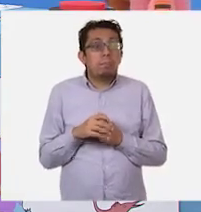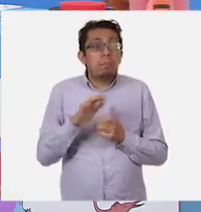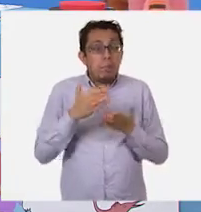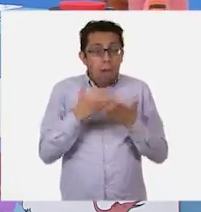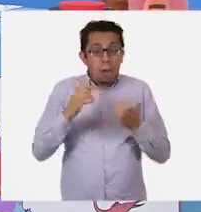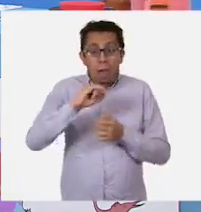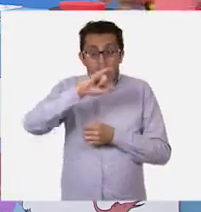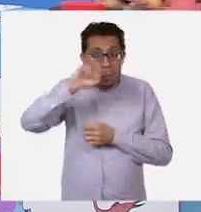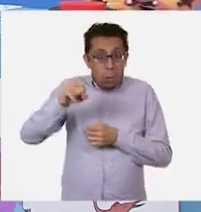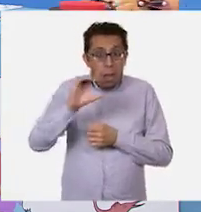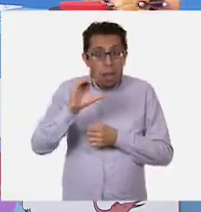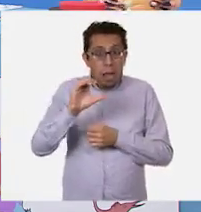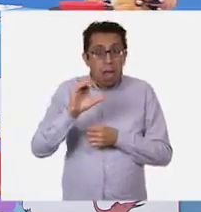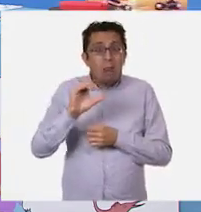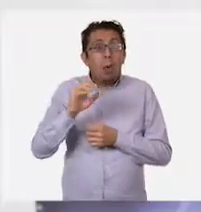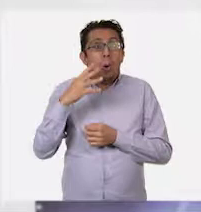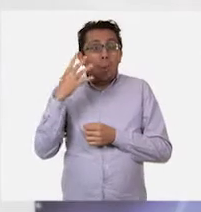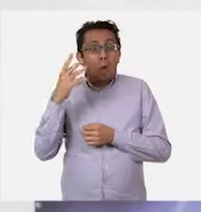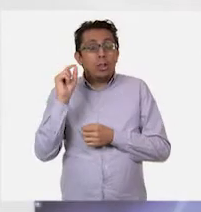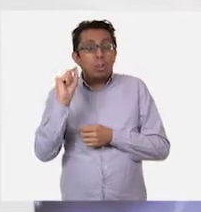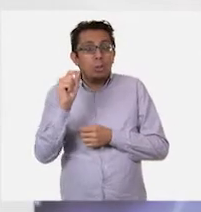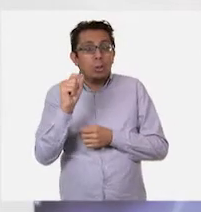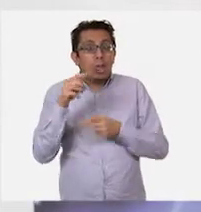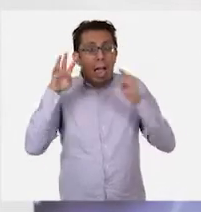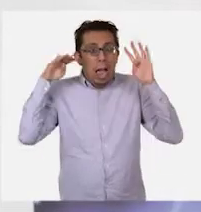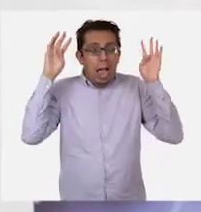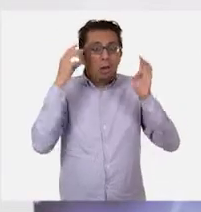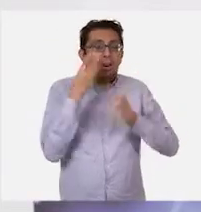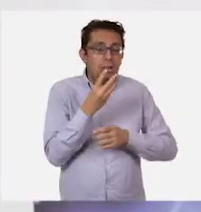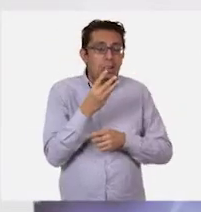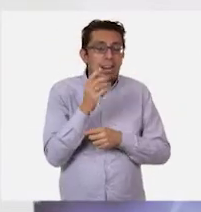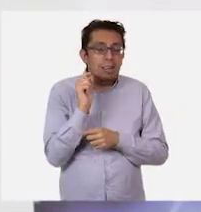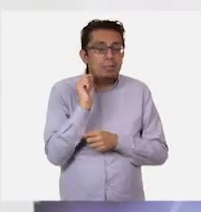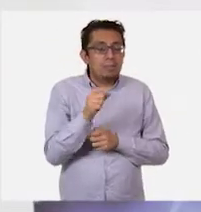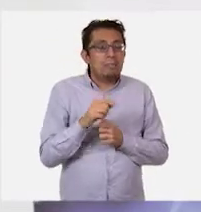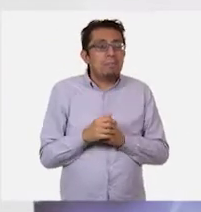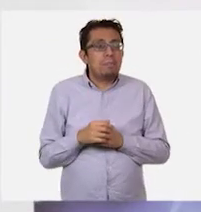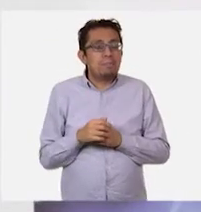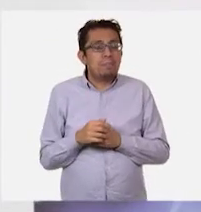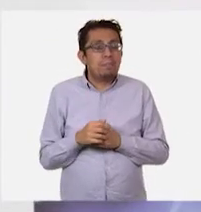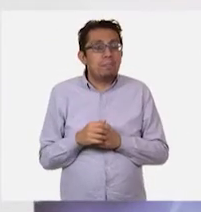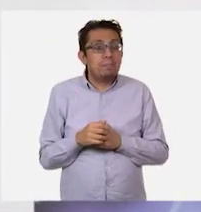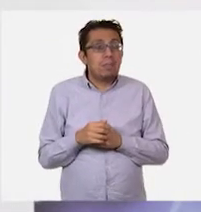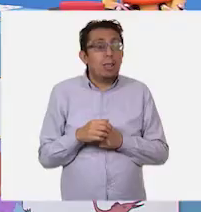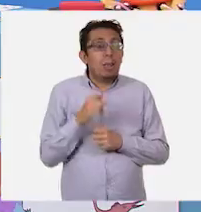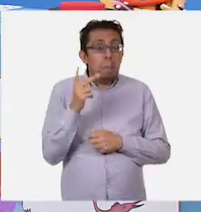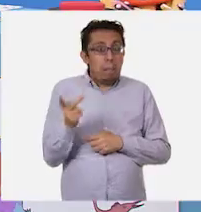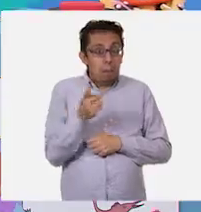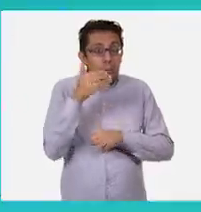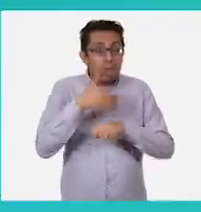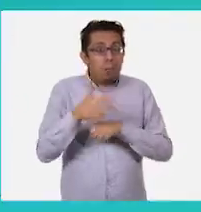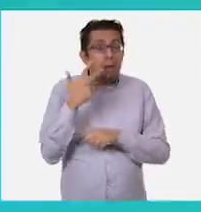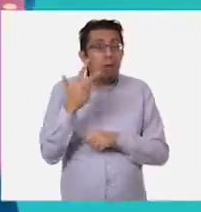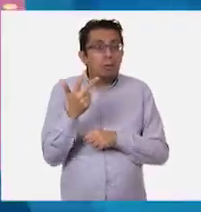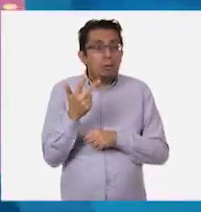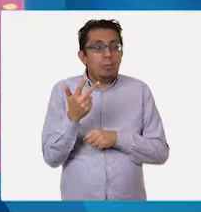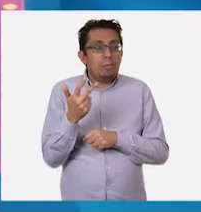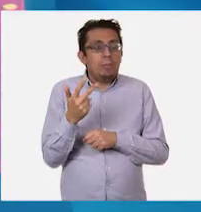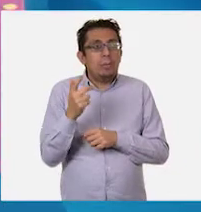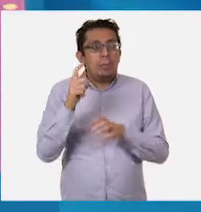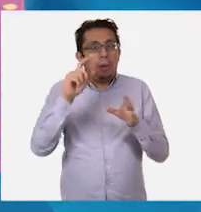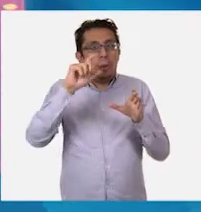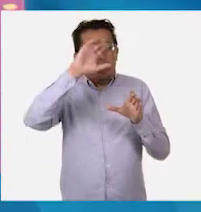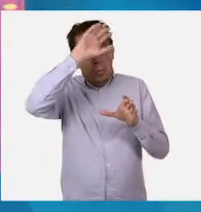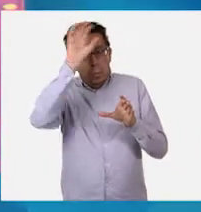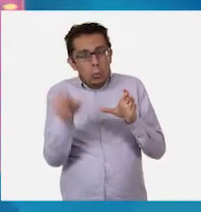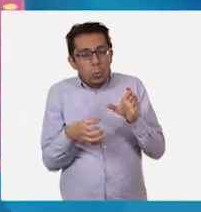y Ajolisto 3 puntos. Y continuamos con la 8ª pregunta y para ello pedimos que gire la ruleta de la